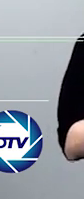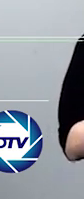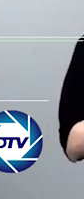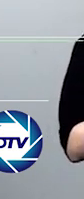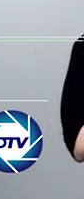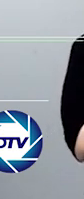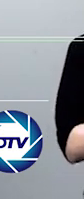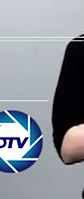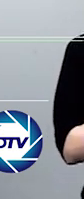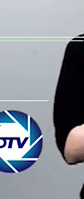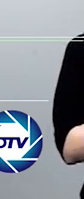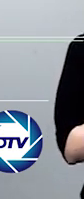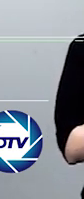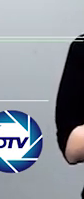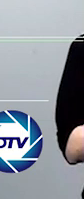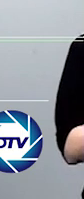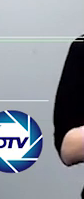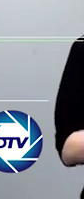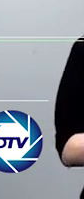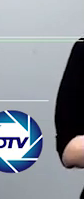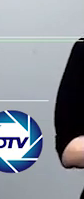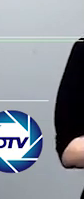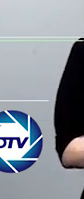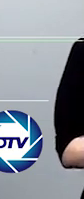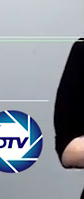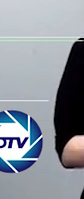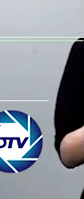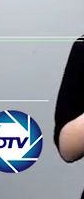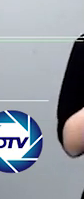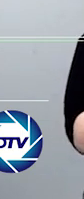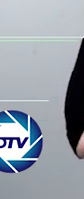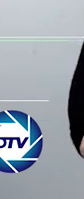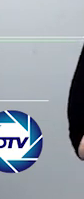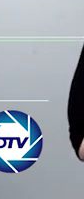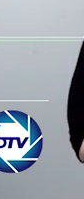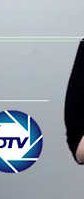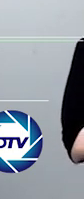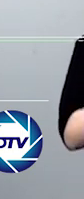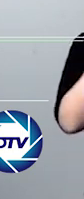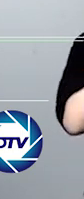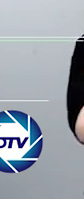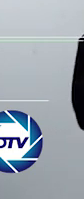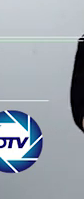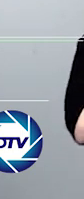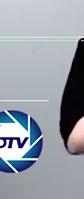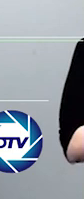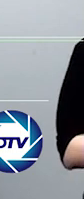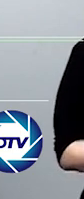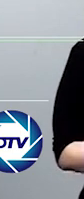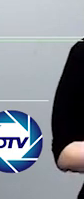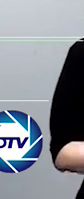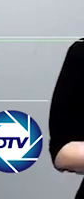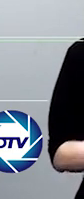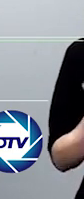edificio. ¿Qué pasa? Que cuando bien la alcaldesa ha dicho no, es que yo me presenté allí para evitar que una mujer y su hija de dos años